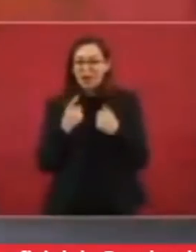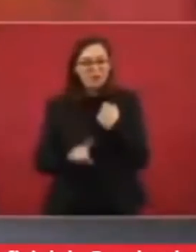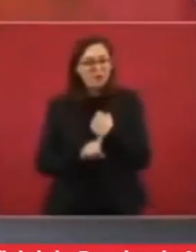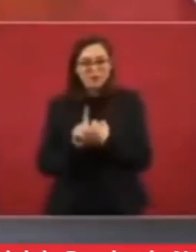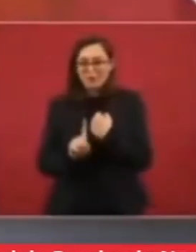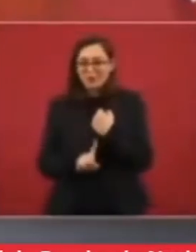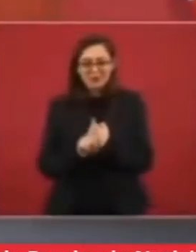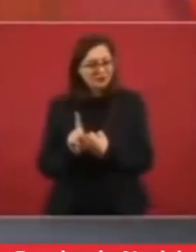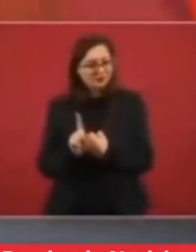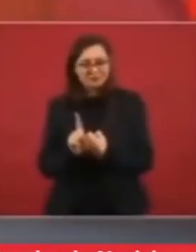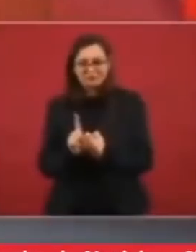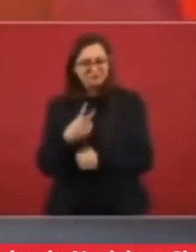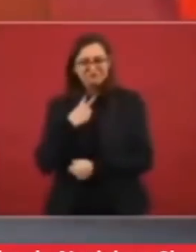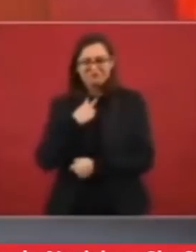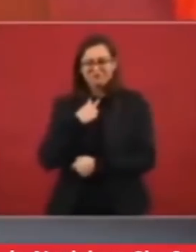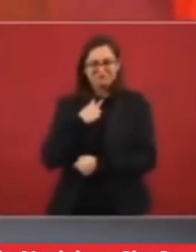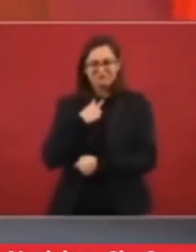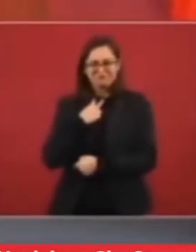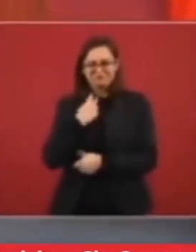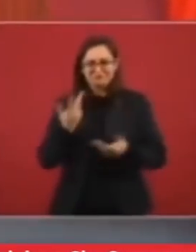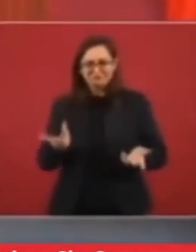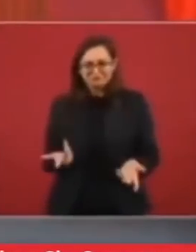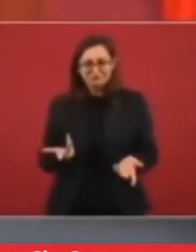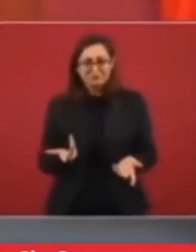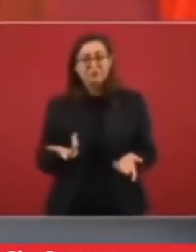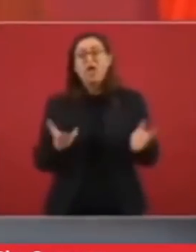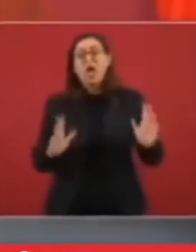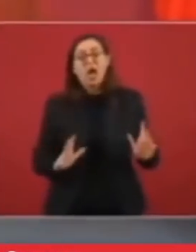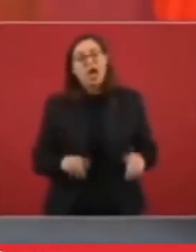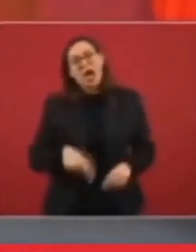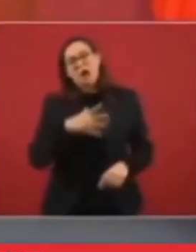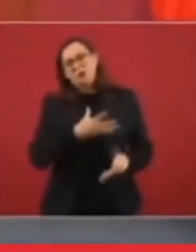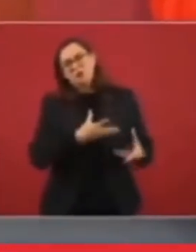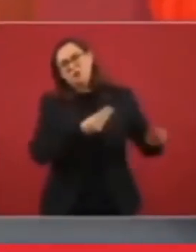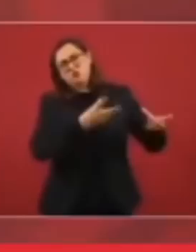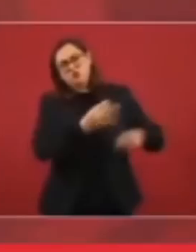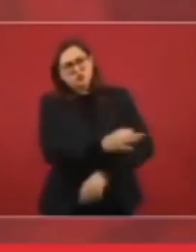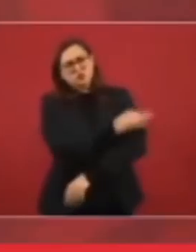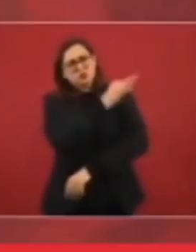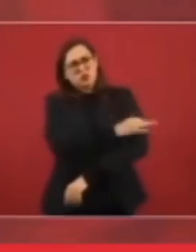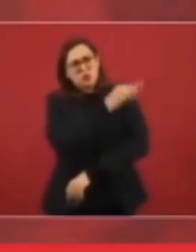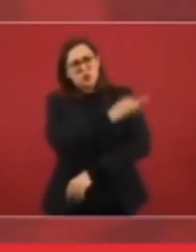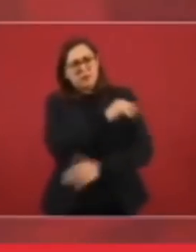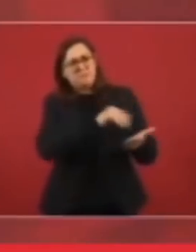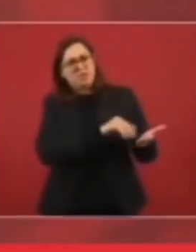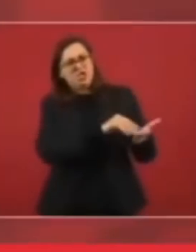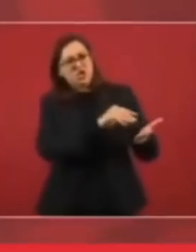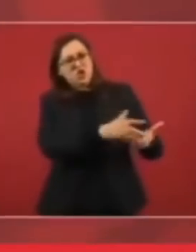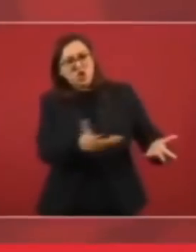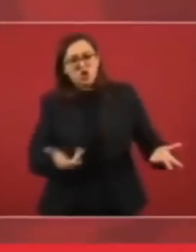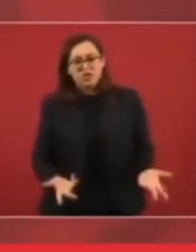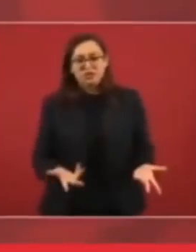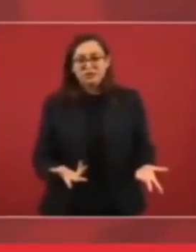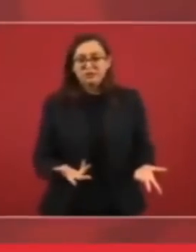Estados Unidos sigue estando, la interdependencia económica sigue estando. Hoy toca sentar las bases sobre las líneas de la nueva